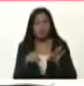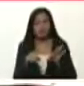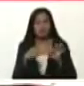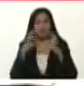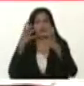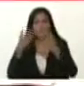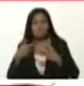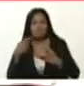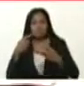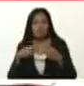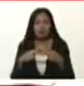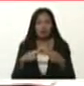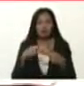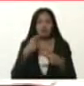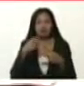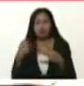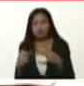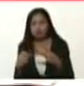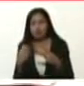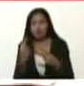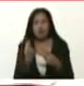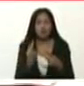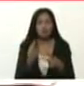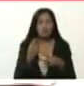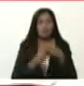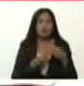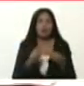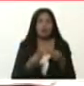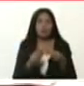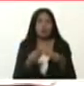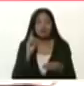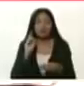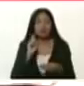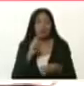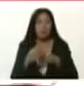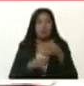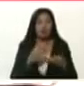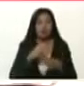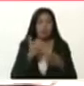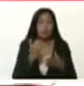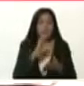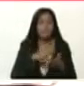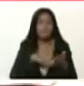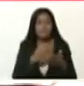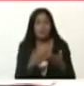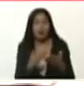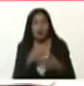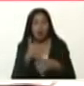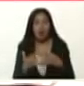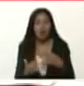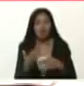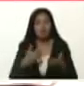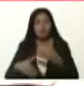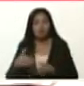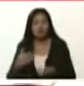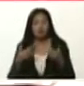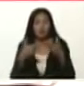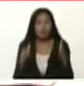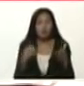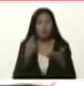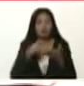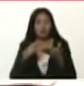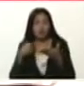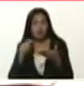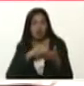maquinarias, herramientas y o componentes requeridos en la ejecución de planes productivos o de servicios públicos diseñados por